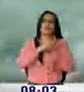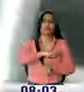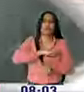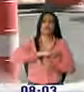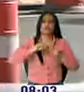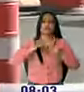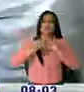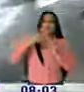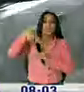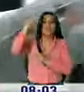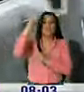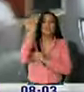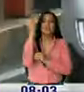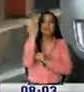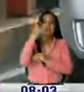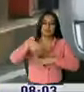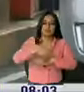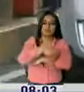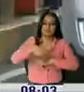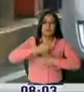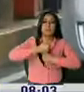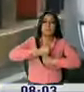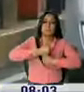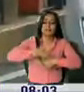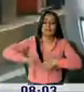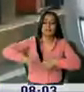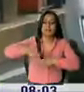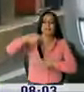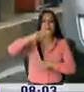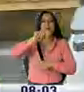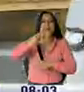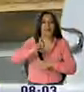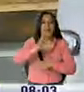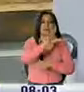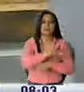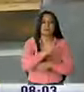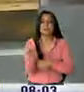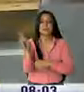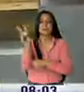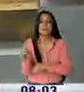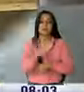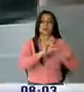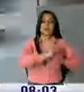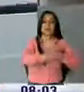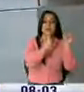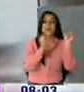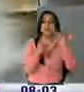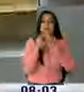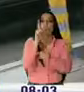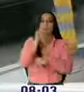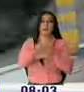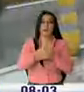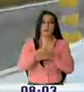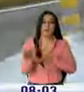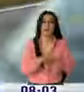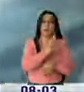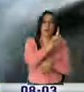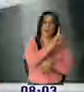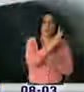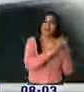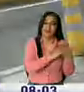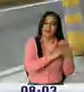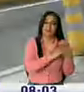Espejo, en la avenida Amazonas y Pereira, de lunes a viernes, de 8 de la mañana a 13 horas y de 13 horas 45